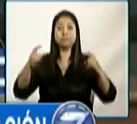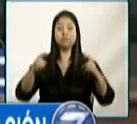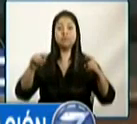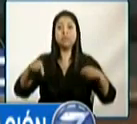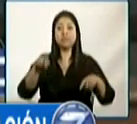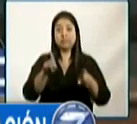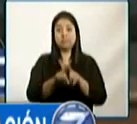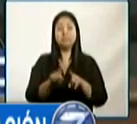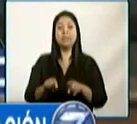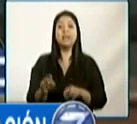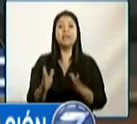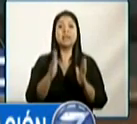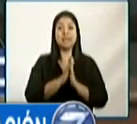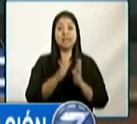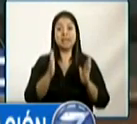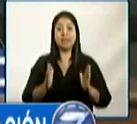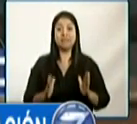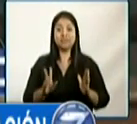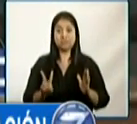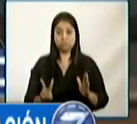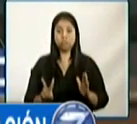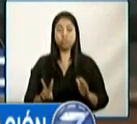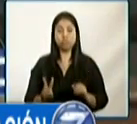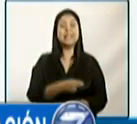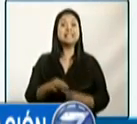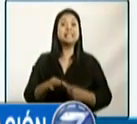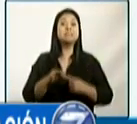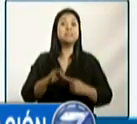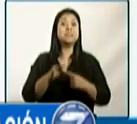la fase 2, que es un grupo muy importante.